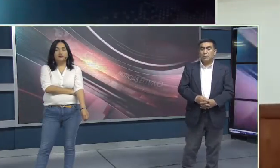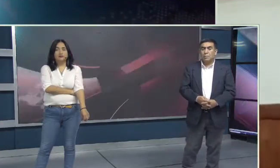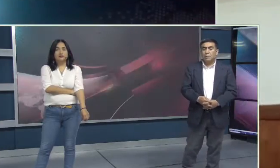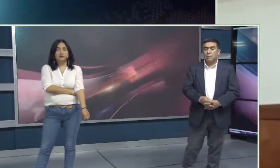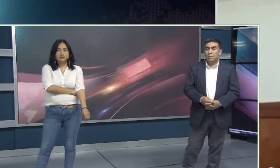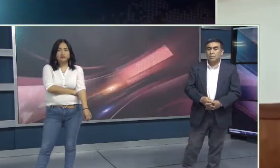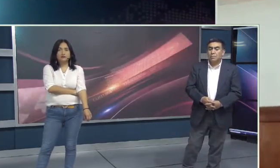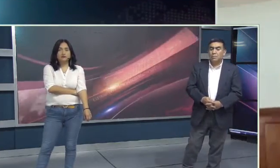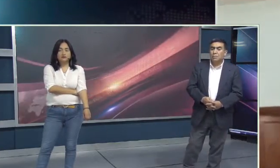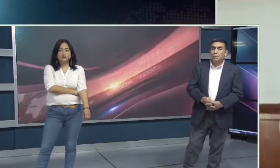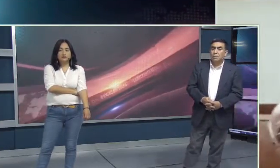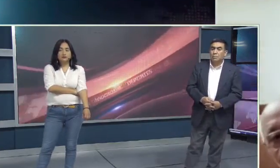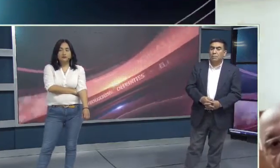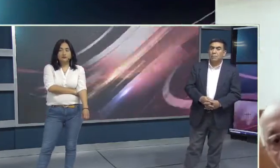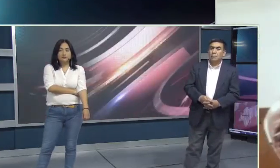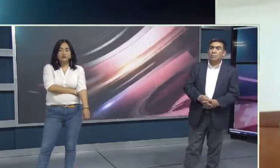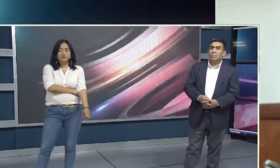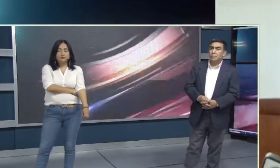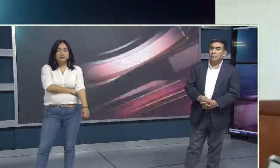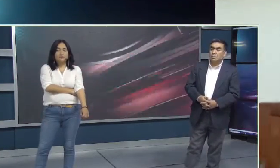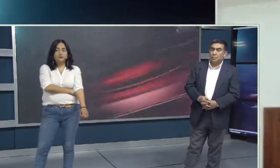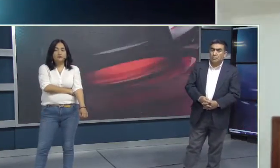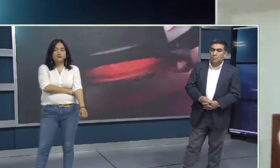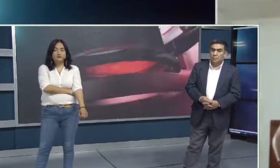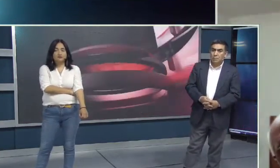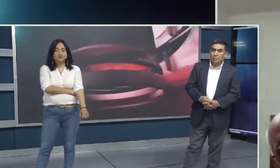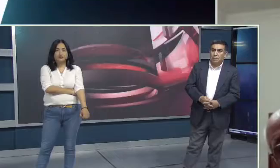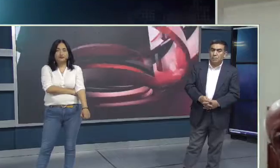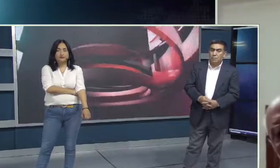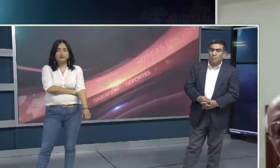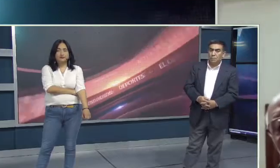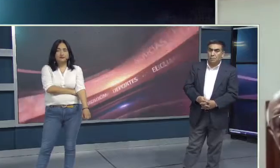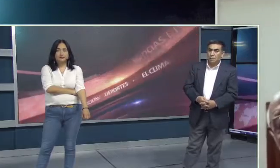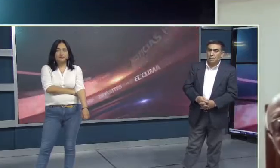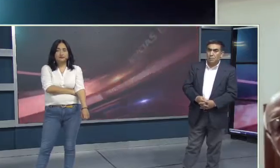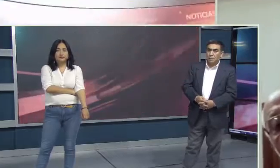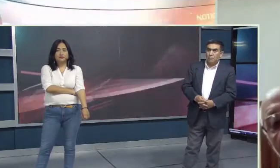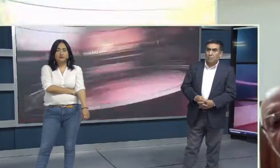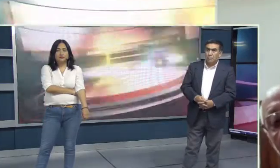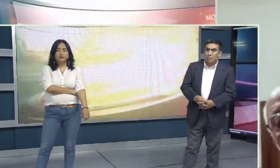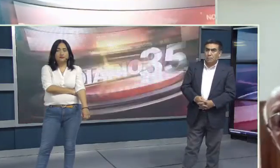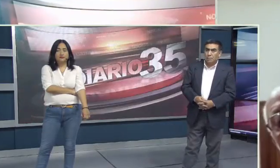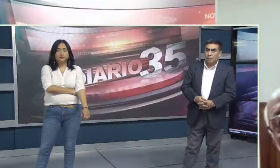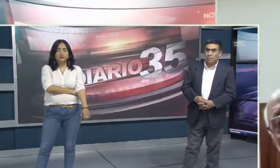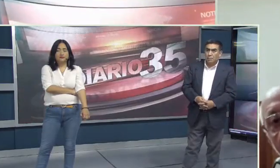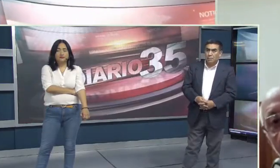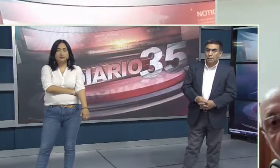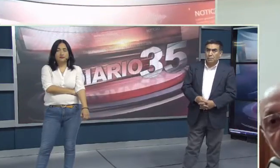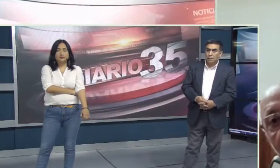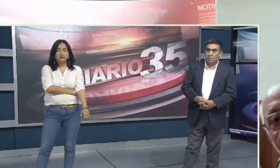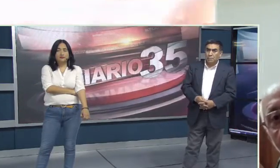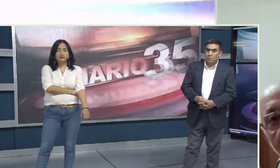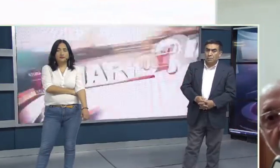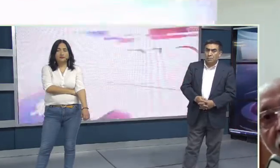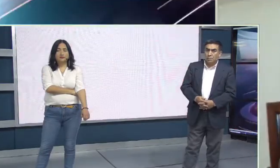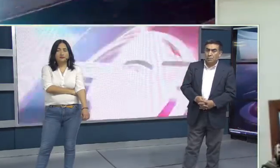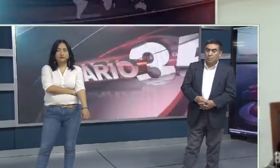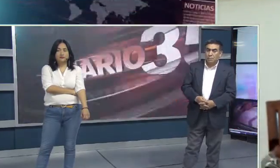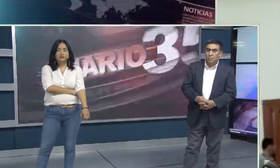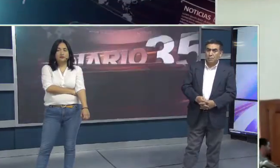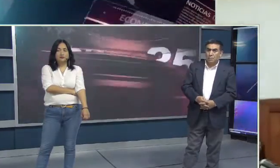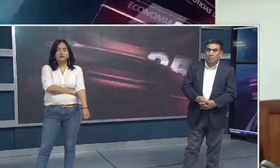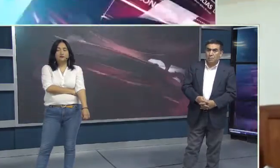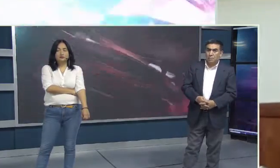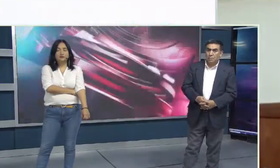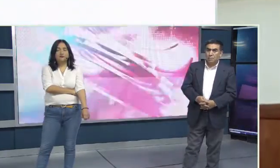el sanjuanino considera de importancia y que por ahí, ante la gestión de una pandemia, como lo que vivimos este 2020